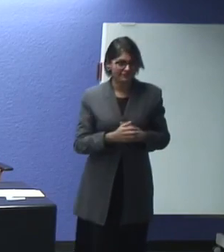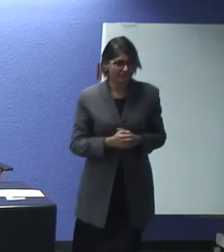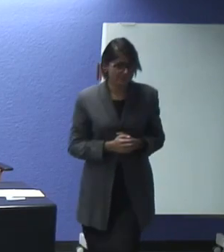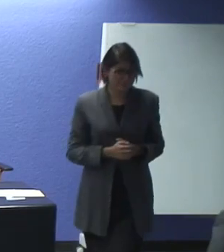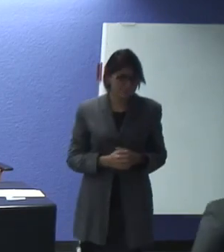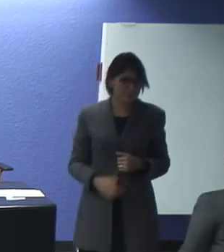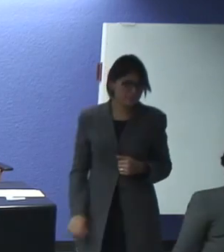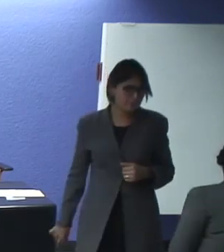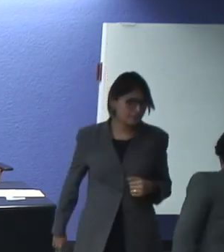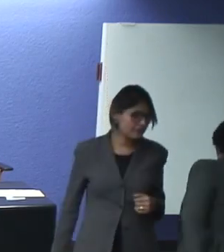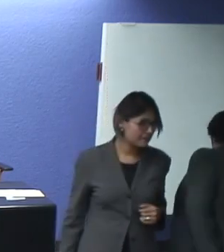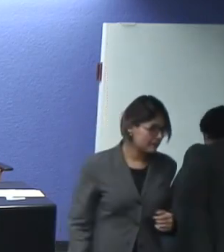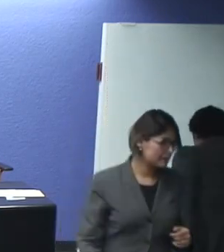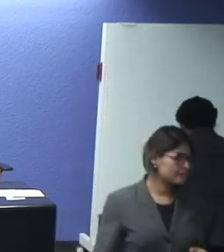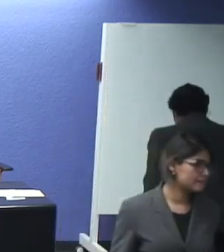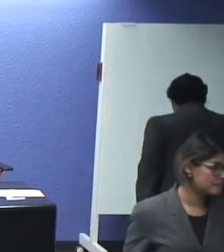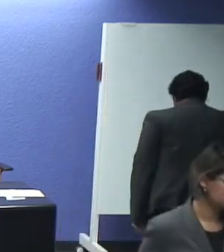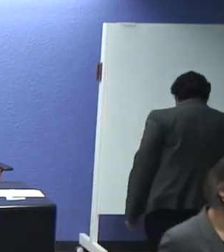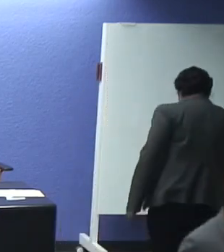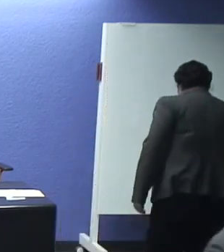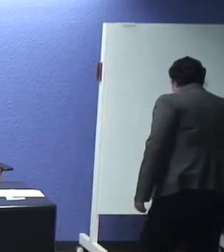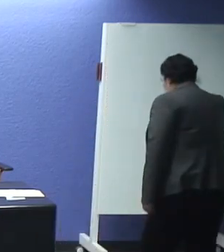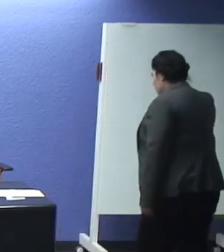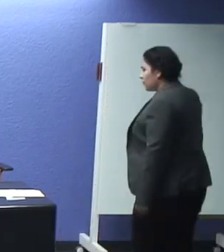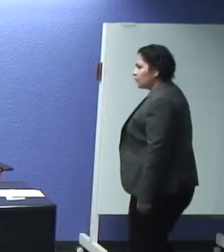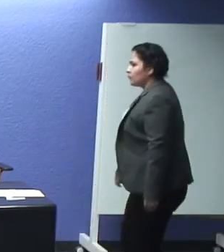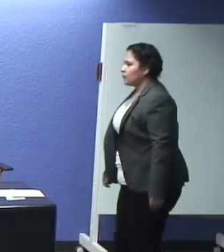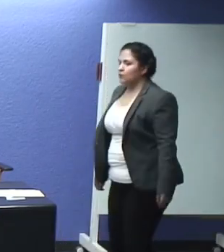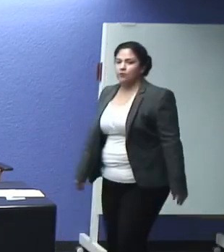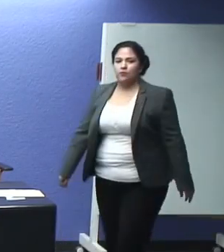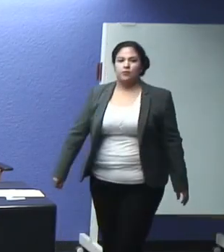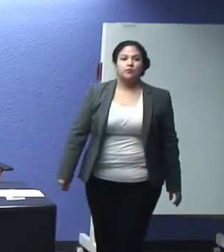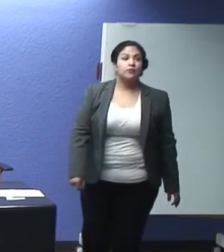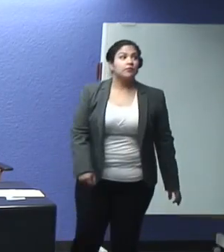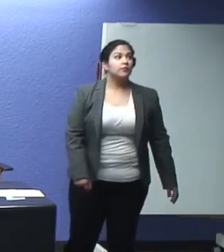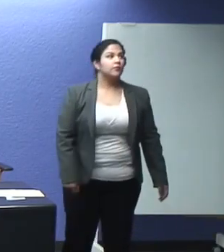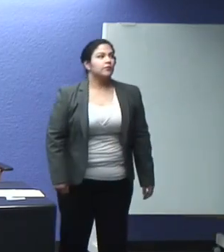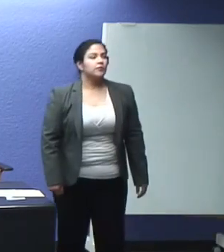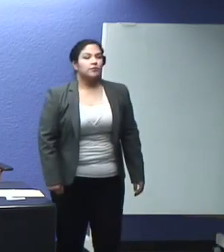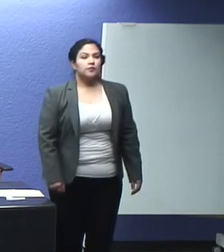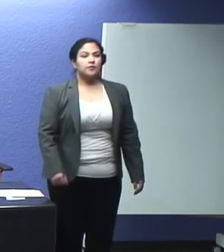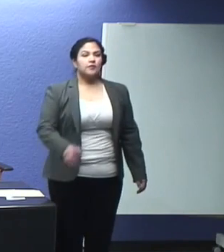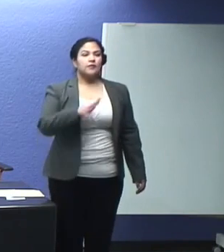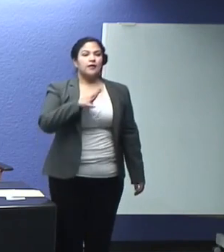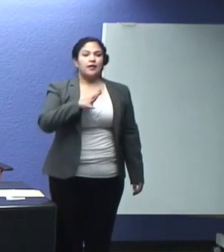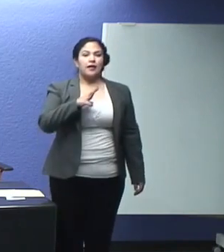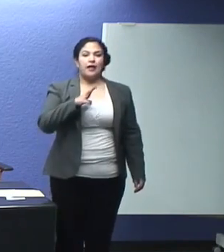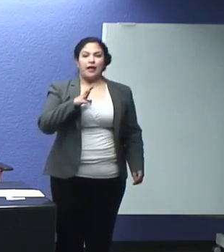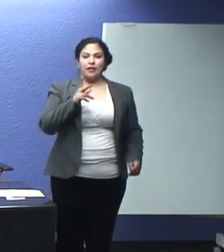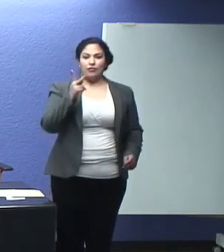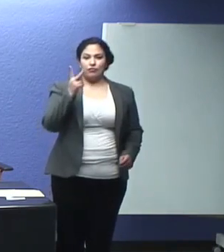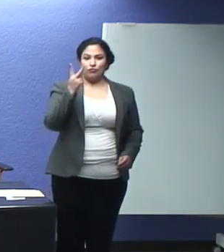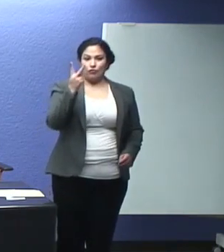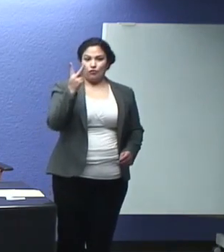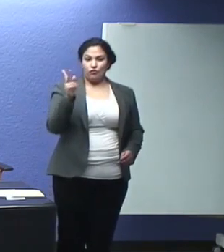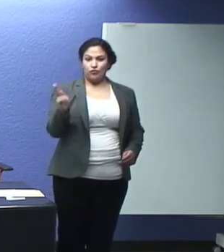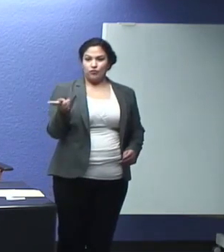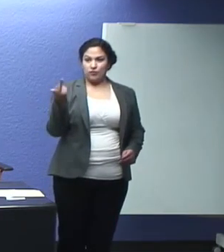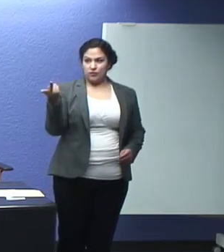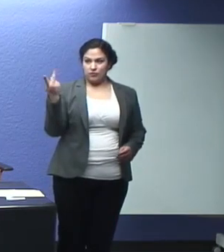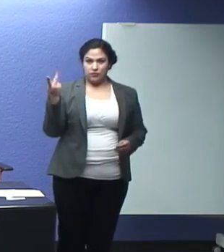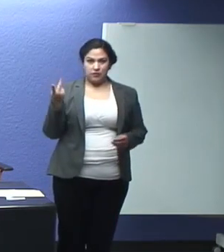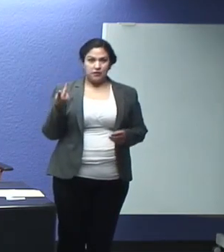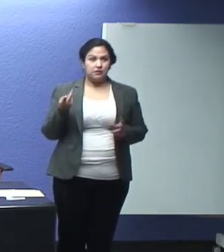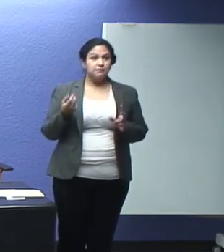Bueno, tenemos dos preguntas más. Sugiero que las juntemos. Podemos comenzar aquí adelante y luego